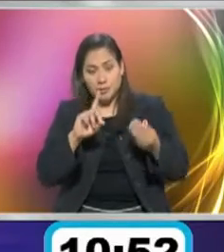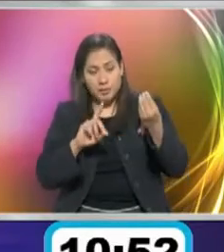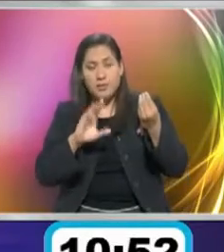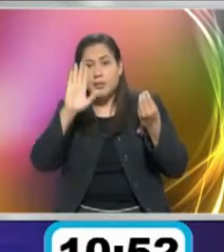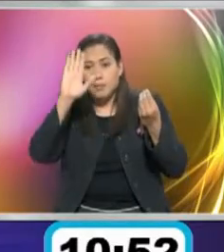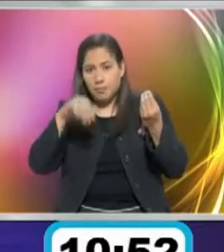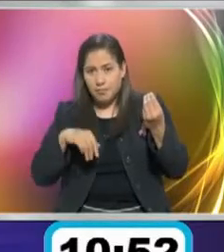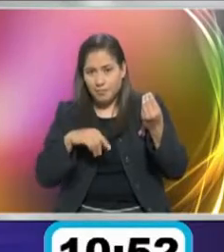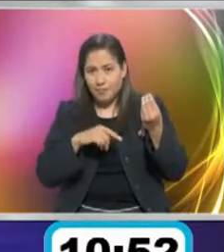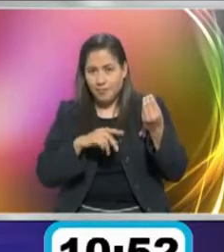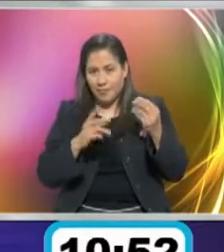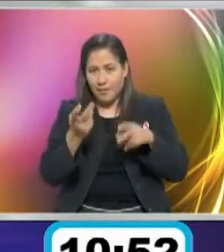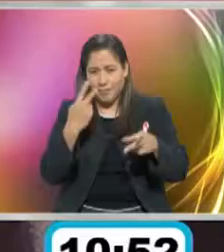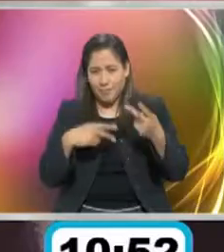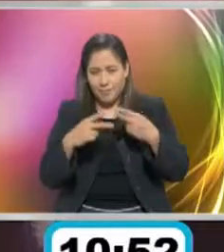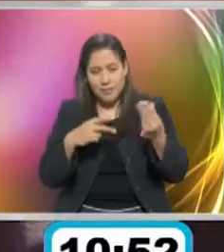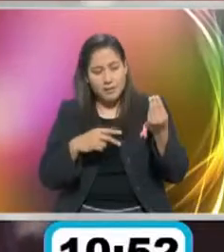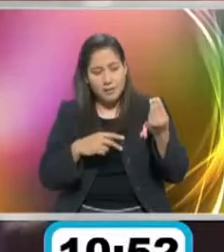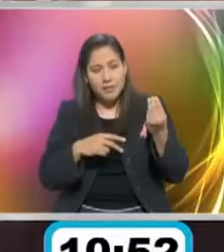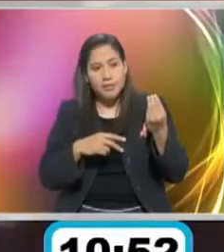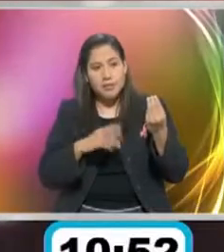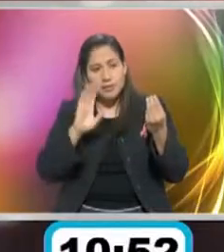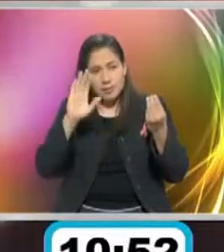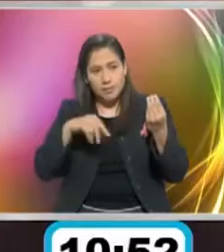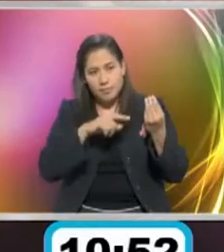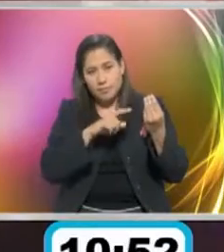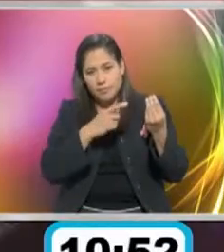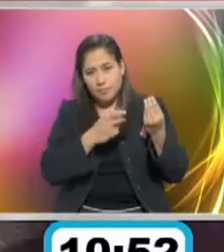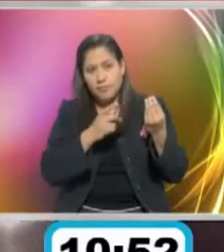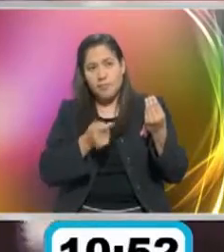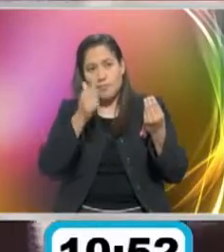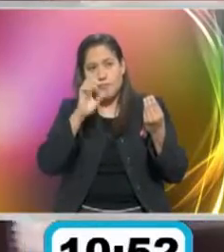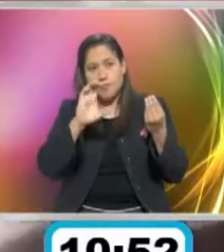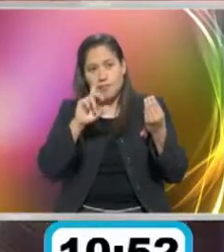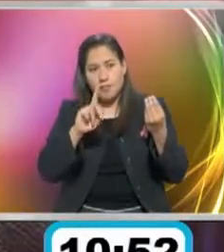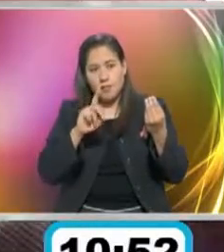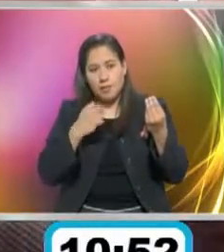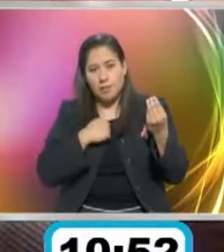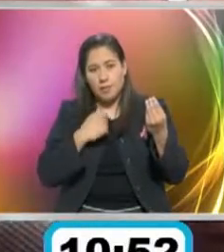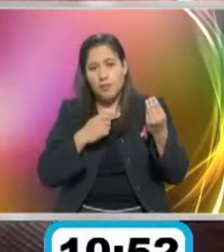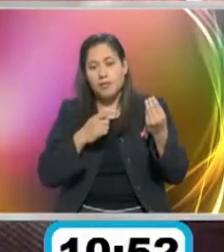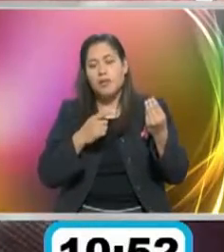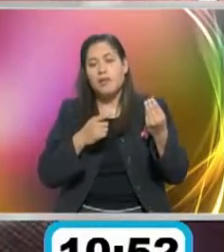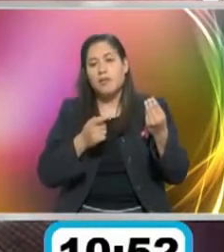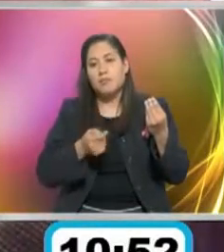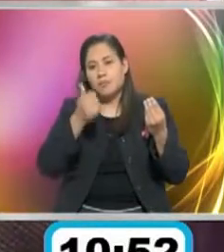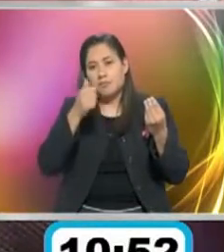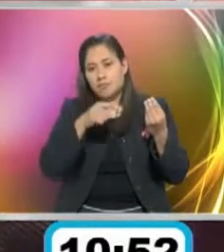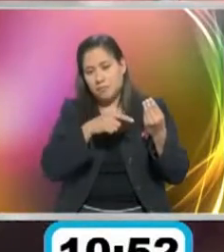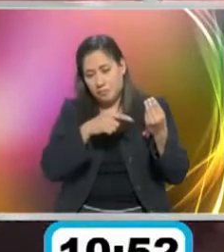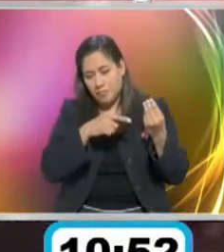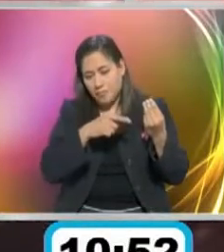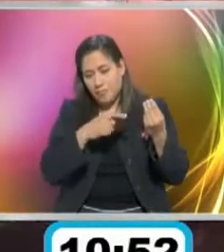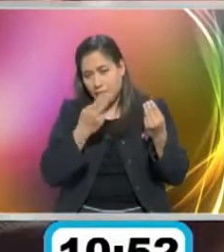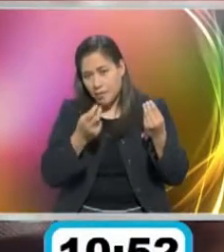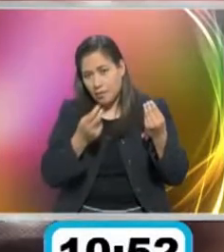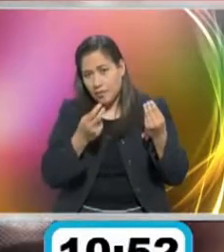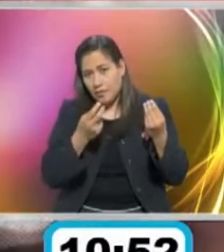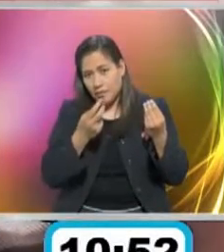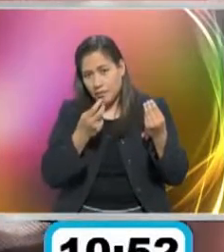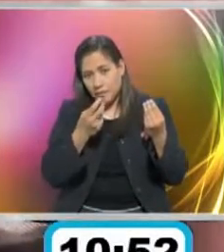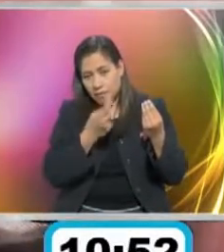ven. Ven, así es el primer single que saqué, que he sacado en esta etapa de mi vida, que, pues bueno, es